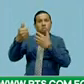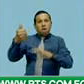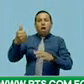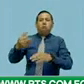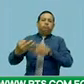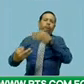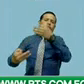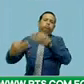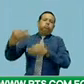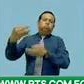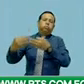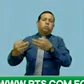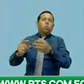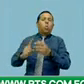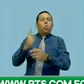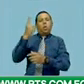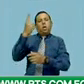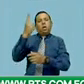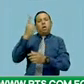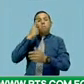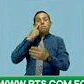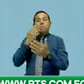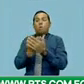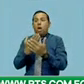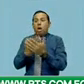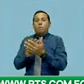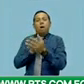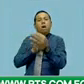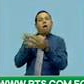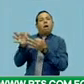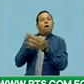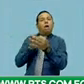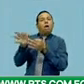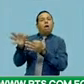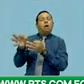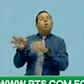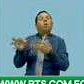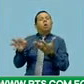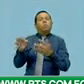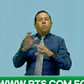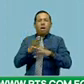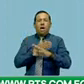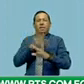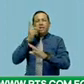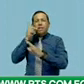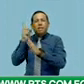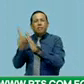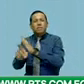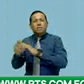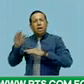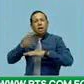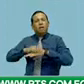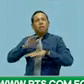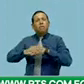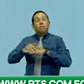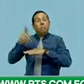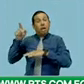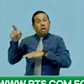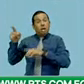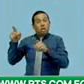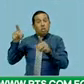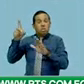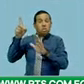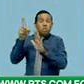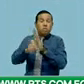de pruebas y alegatos tras la denuncia por la aprobación del Movimiento Amigo, aparentemente en medio de irregularidades. Se trata